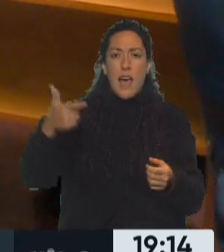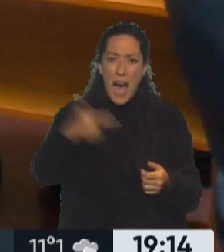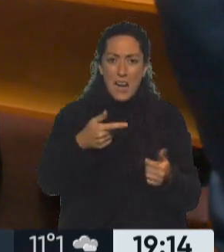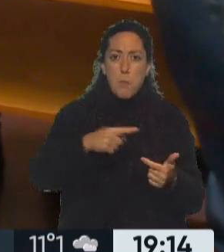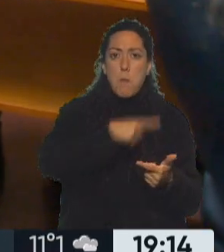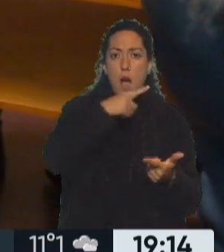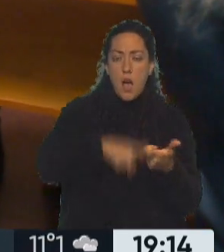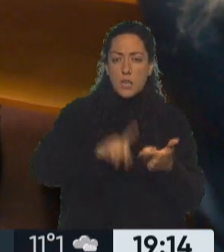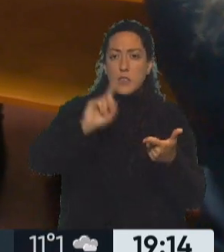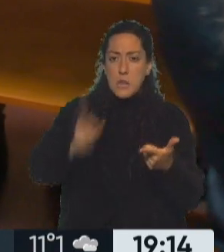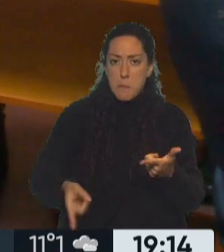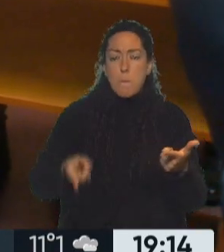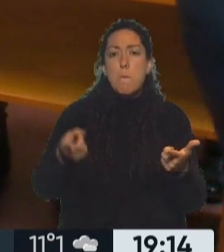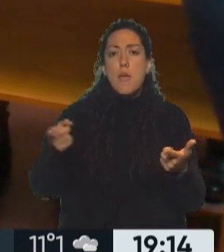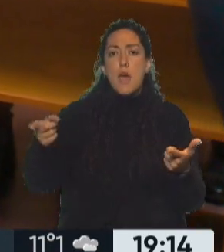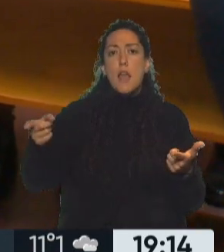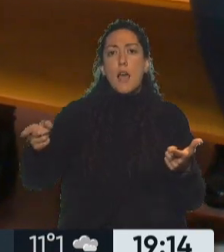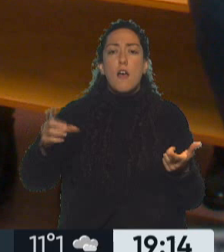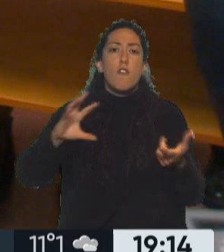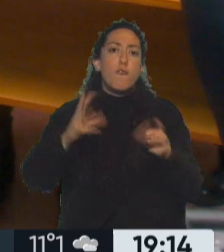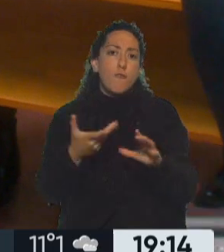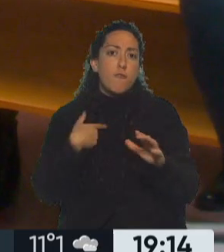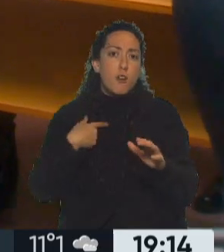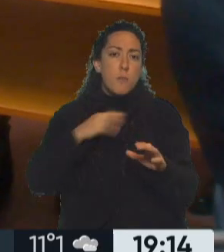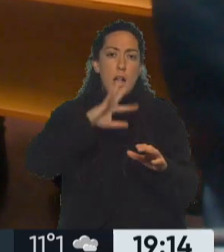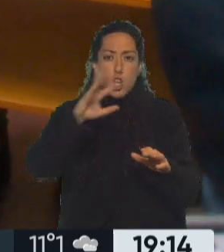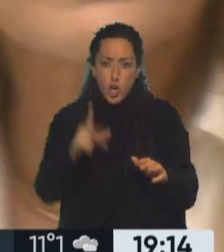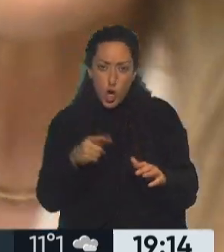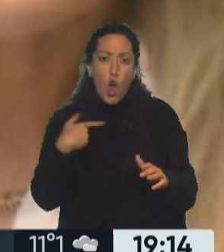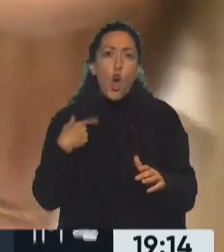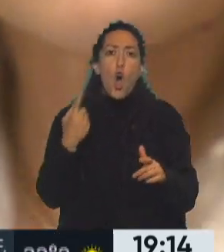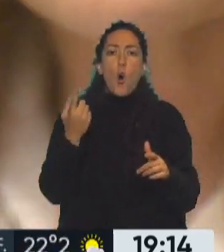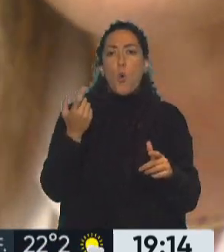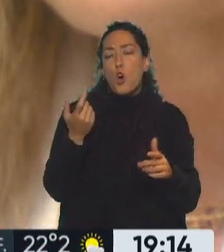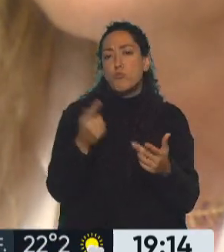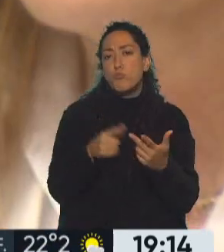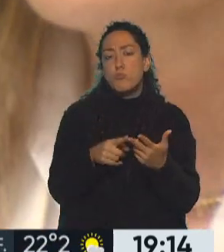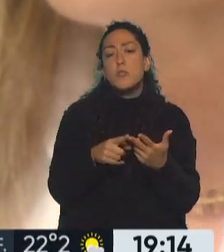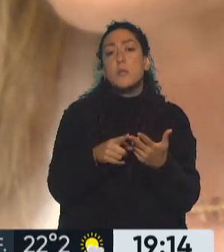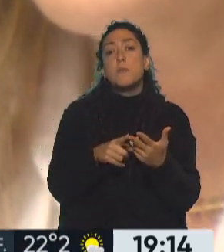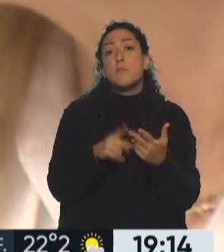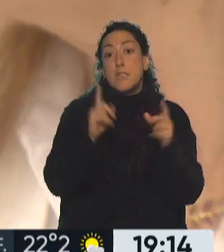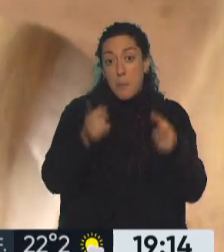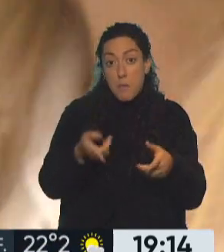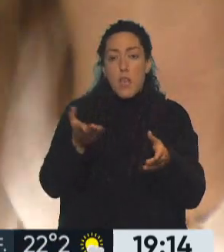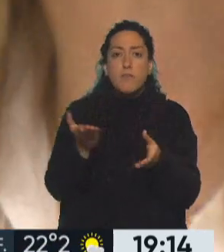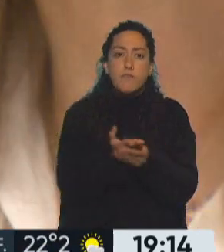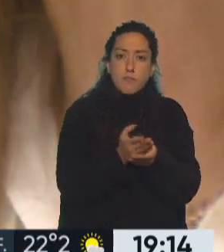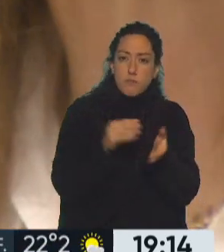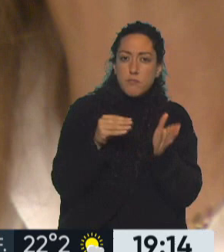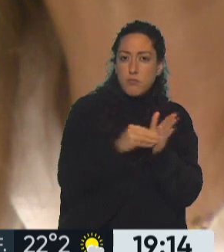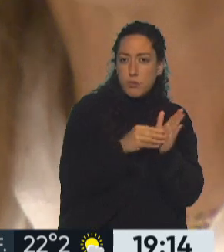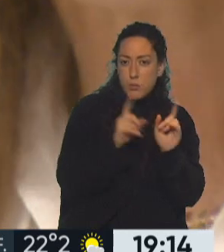y ha grabado por alevosía en concurso Real del delito de robo calificado por el uso de armas en el mismo alegato la fiscalía